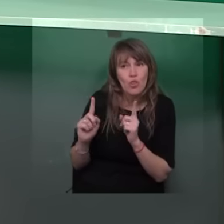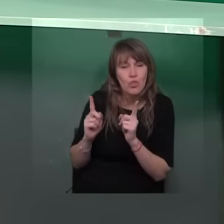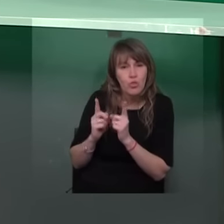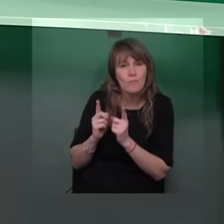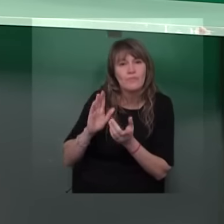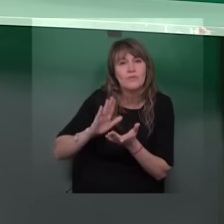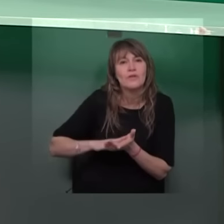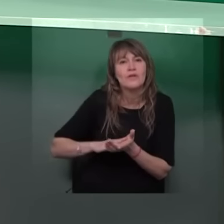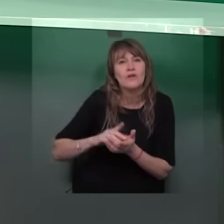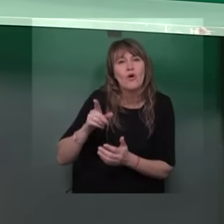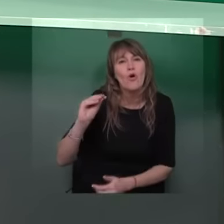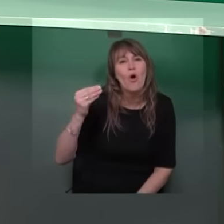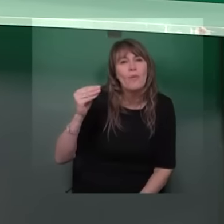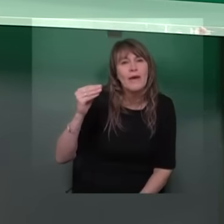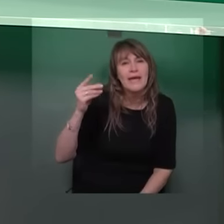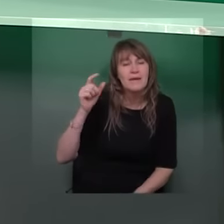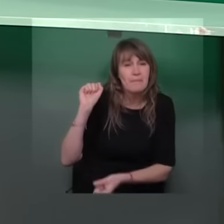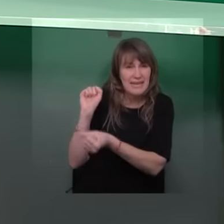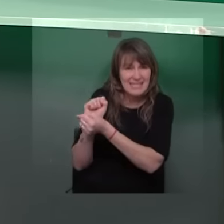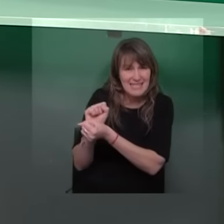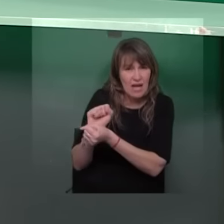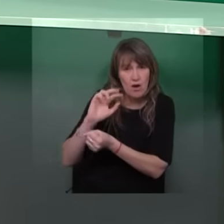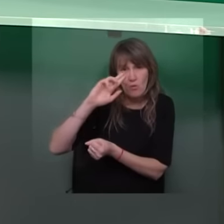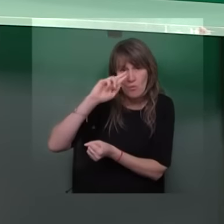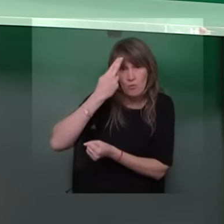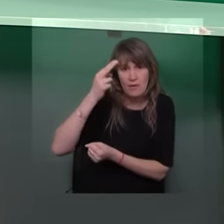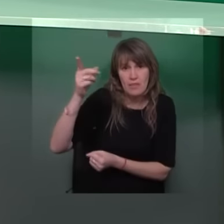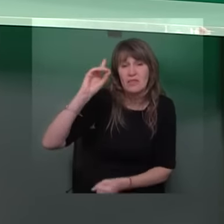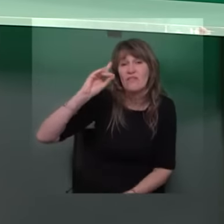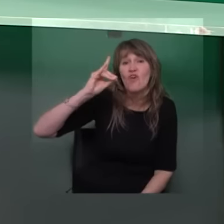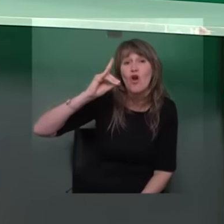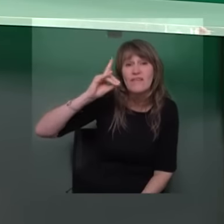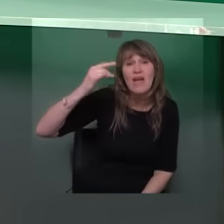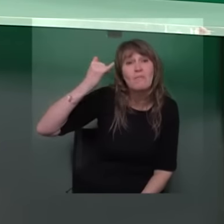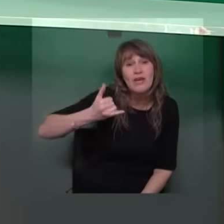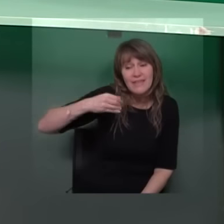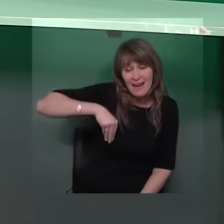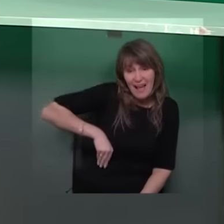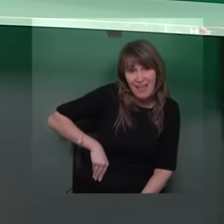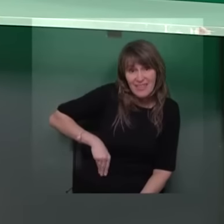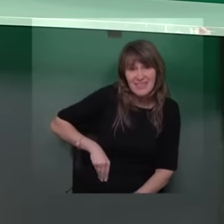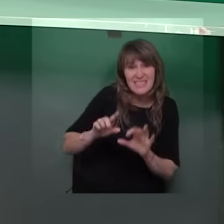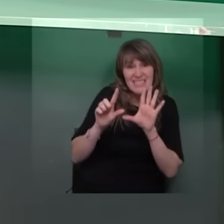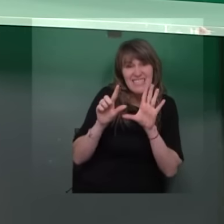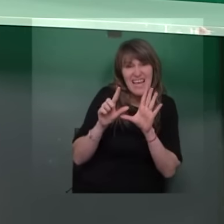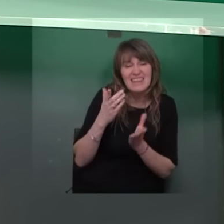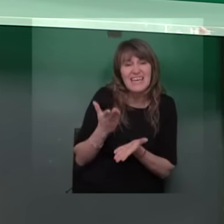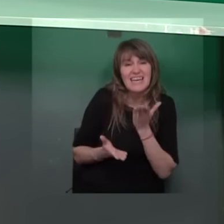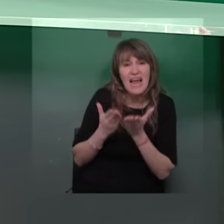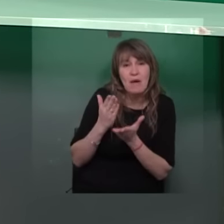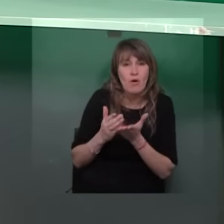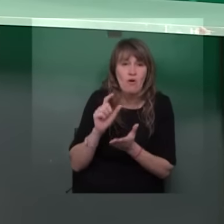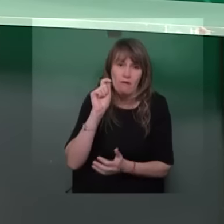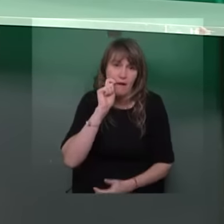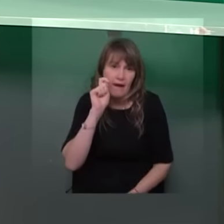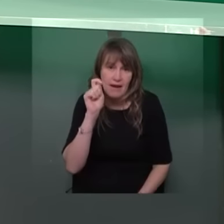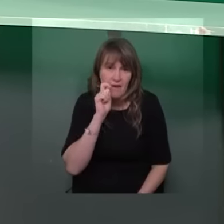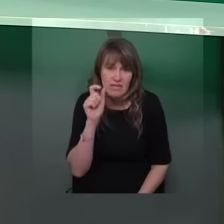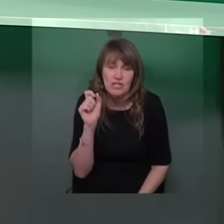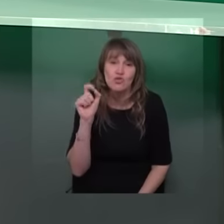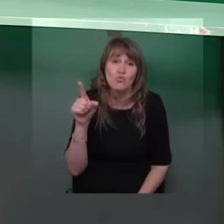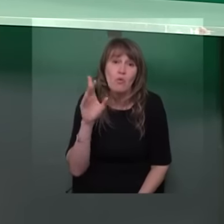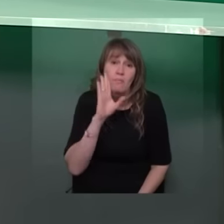la joven uruguaya que continúa Privada de libertad en por portar 7 gr de cannabis y cuya madre que estuvo presa